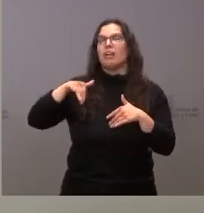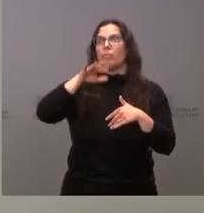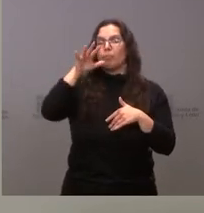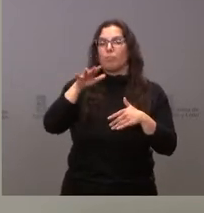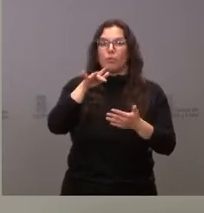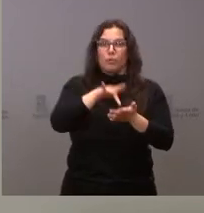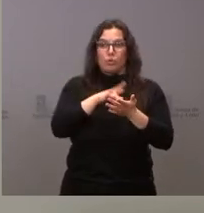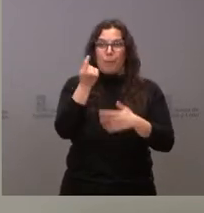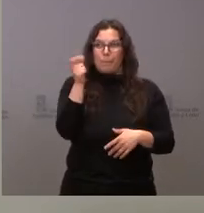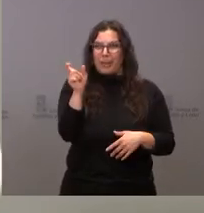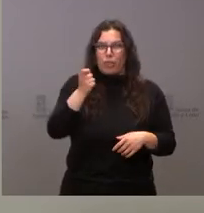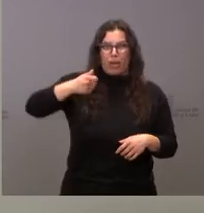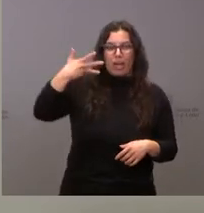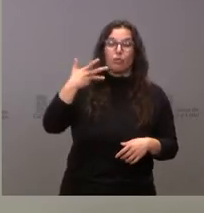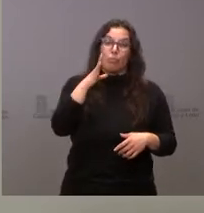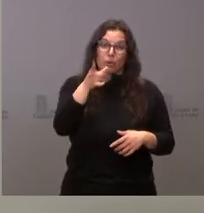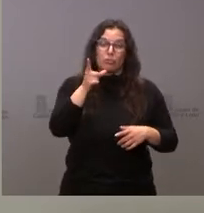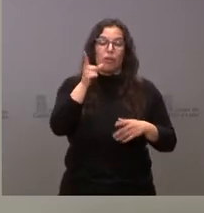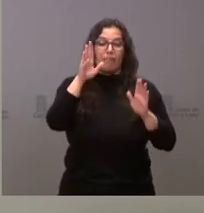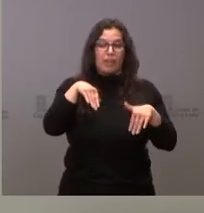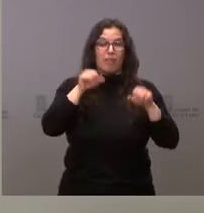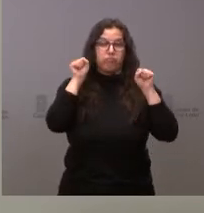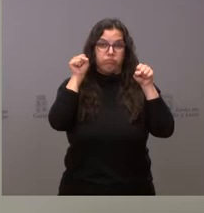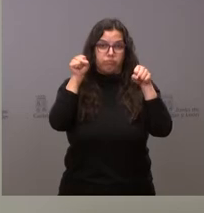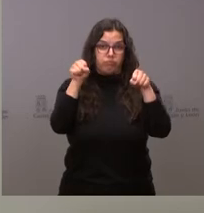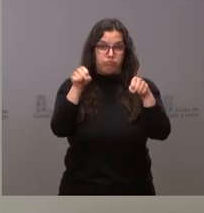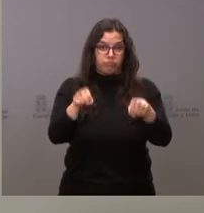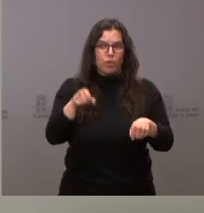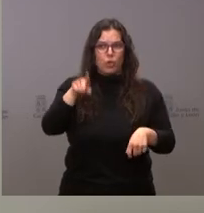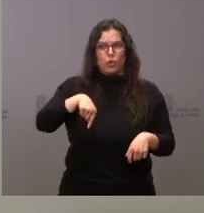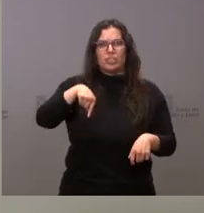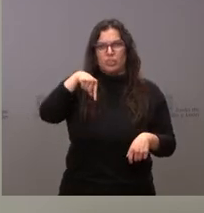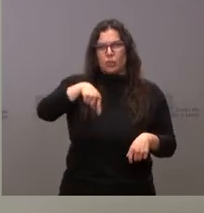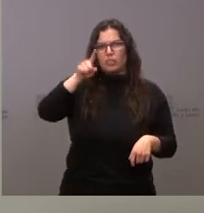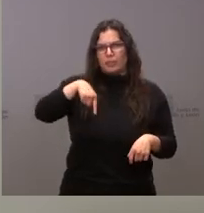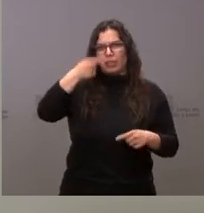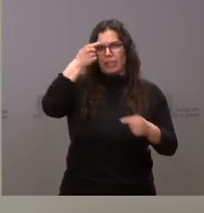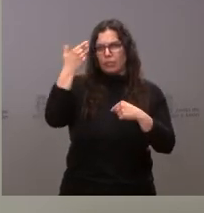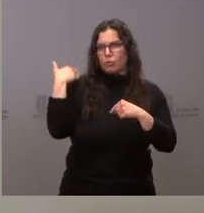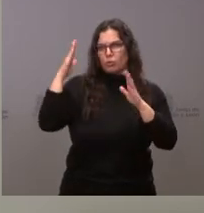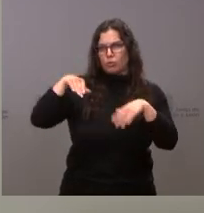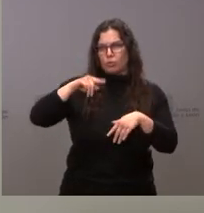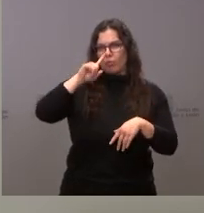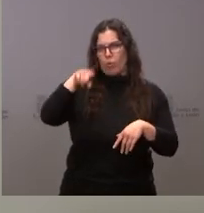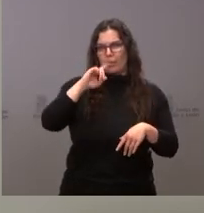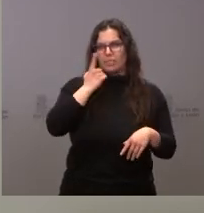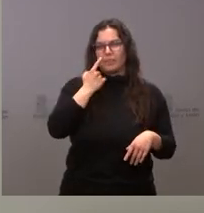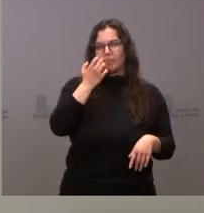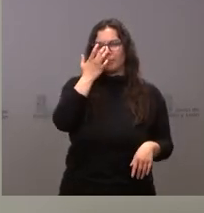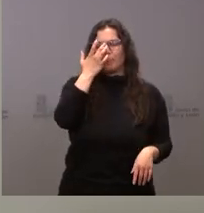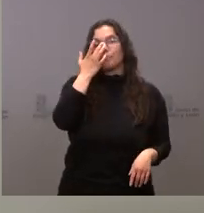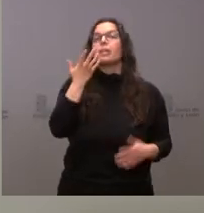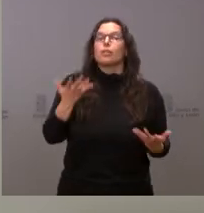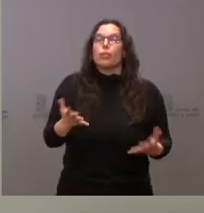de los precios al consumo que hoy también hemos conocido los datos referidos al último mes hemos acordado